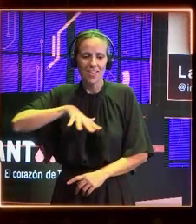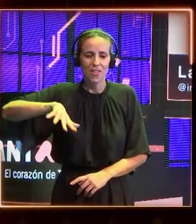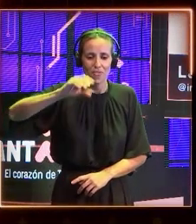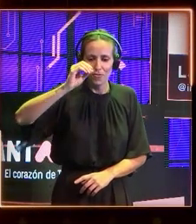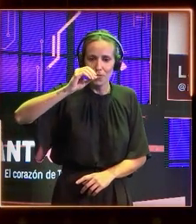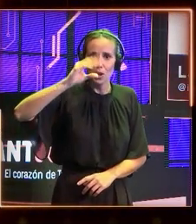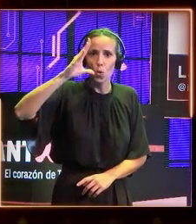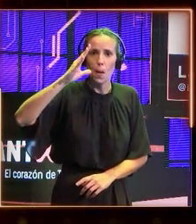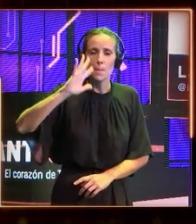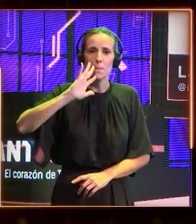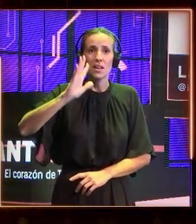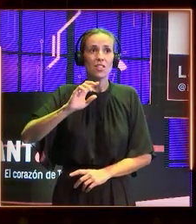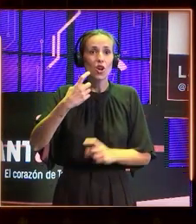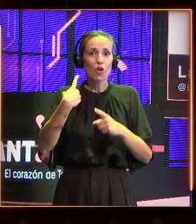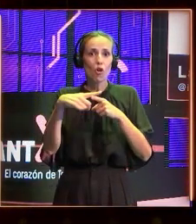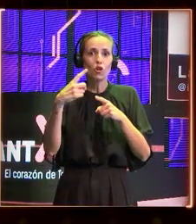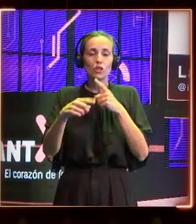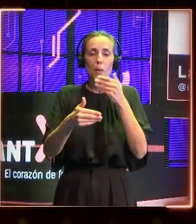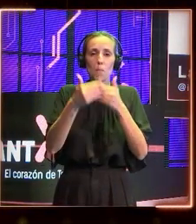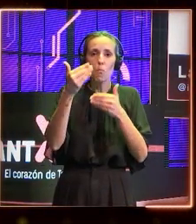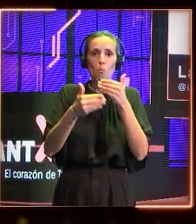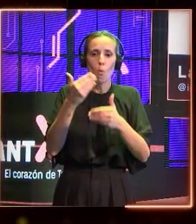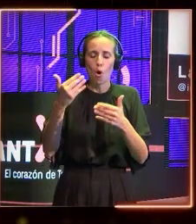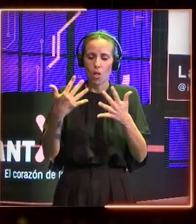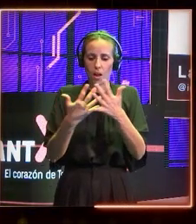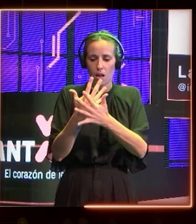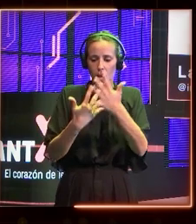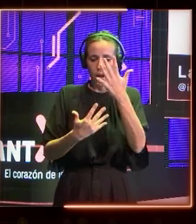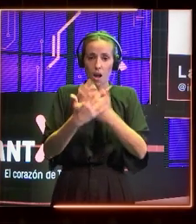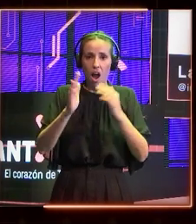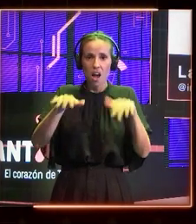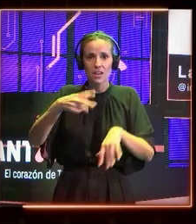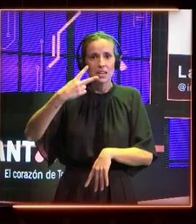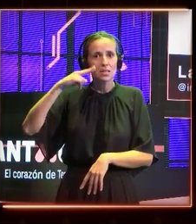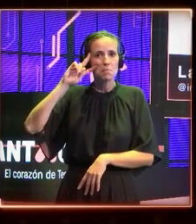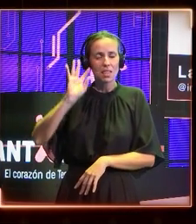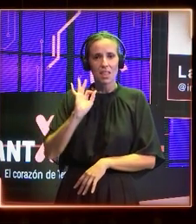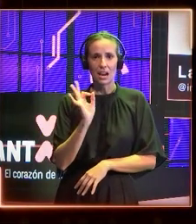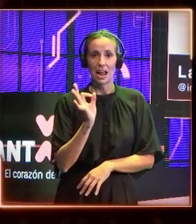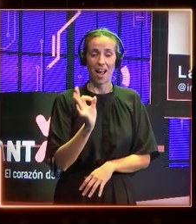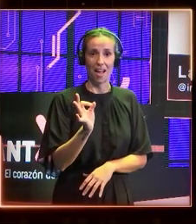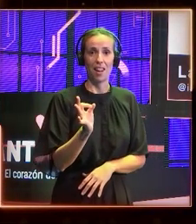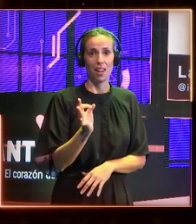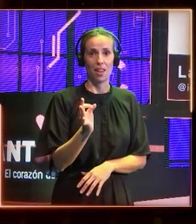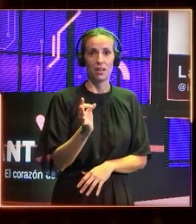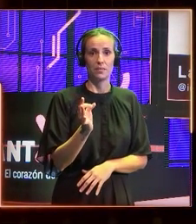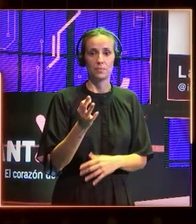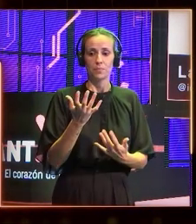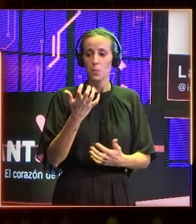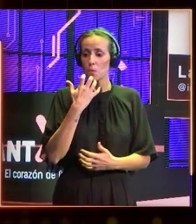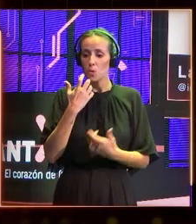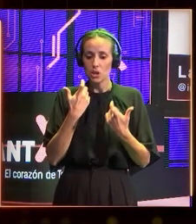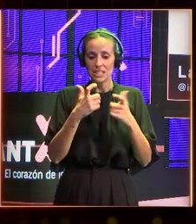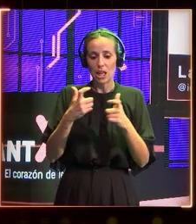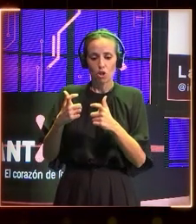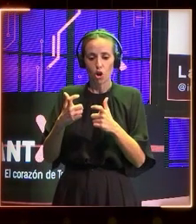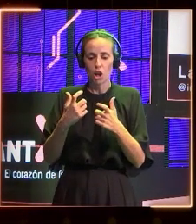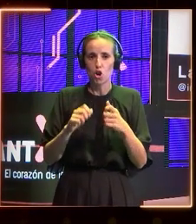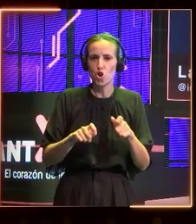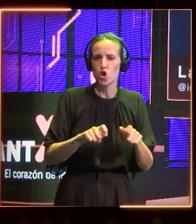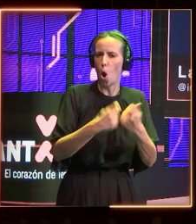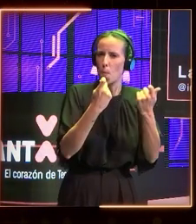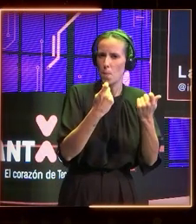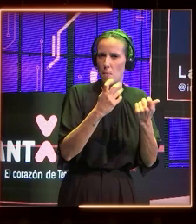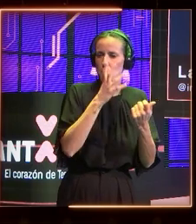innovaciones confluyen y hacen que estas experiencias sean mucho más realistas y y no solo rompe sectores porque surgen nuevos